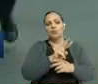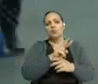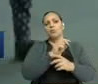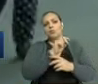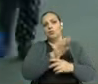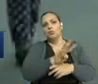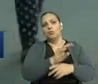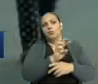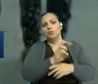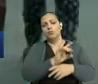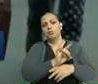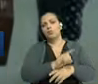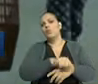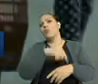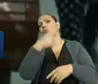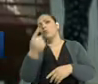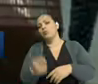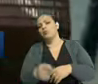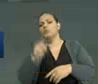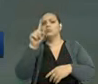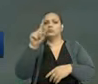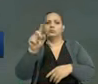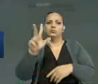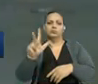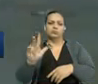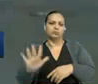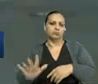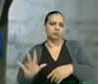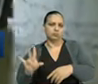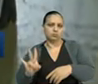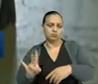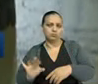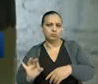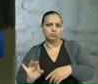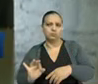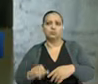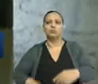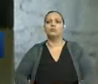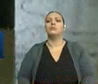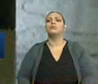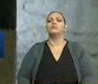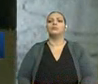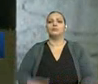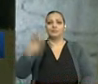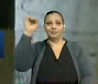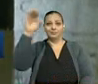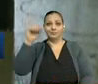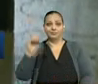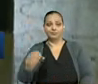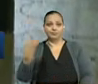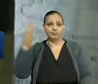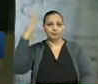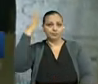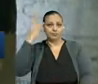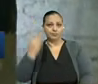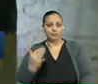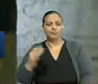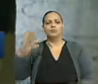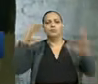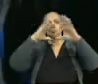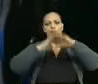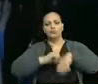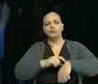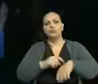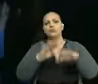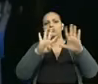de las medidas que regirán al semáforo amarillo, el toque de queda irá desde las 21 horas hasta las 5 de la mañana.